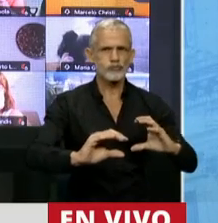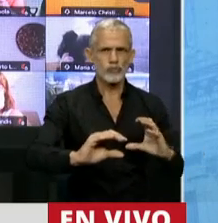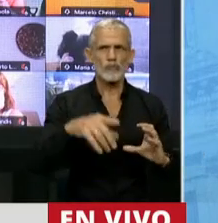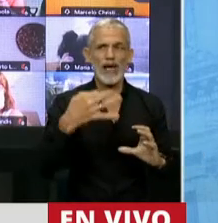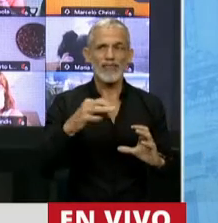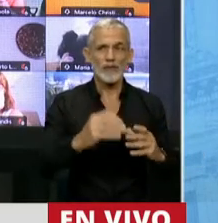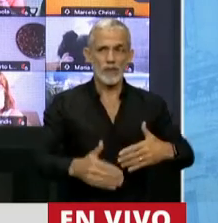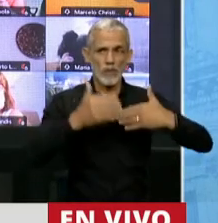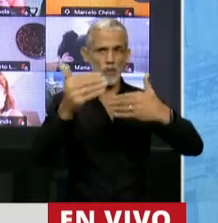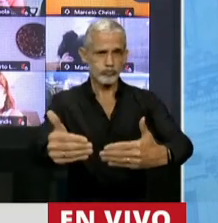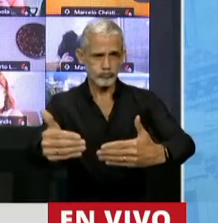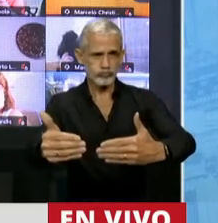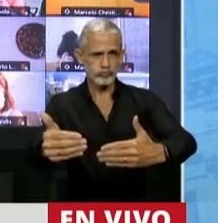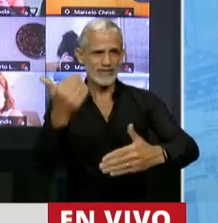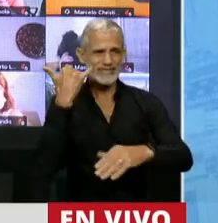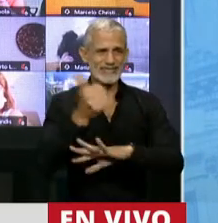fue prorrogada